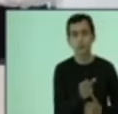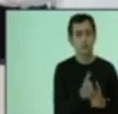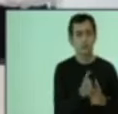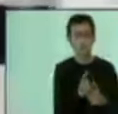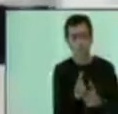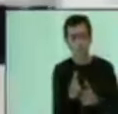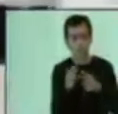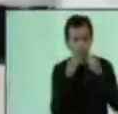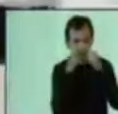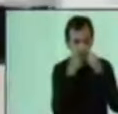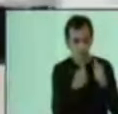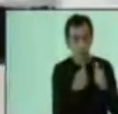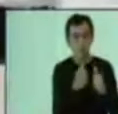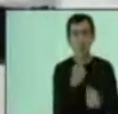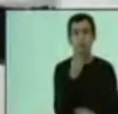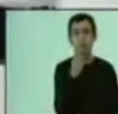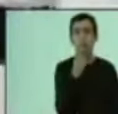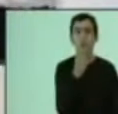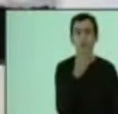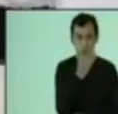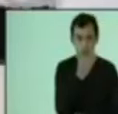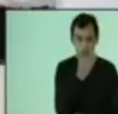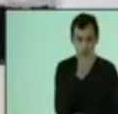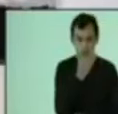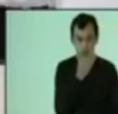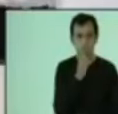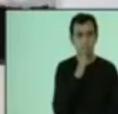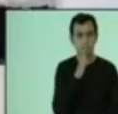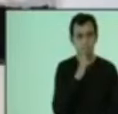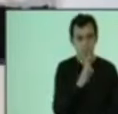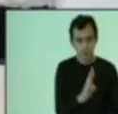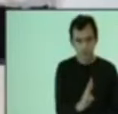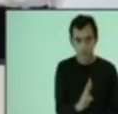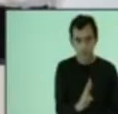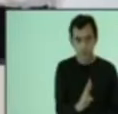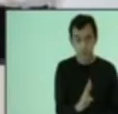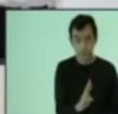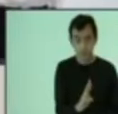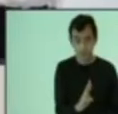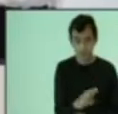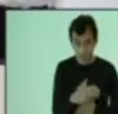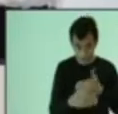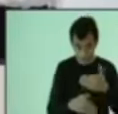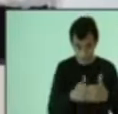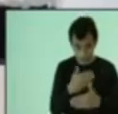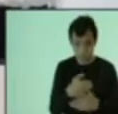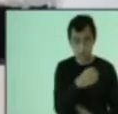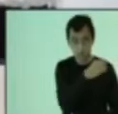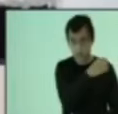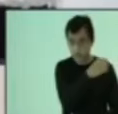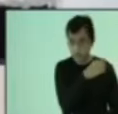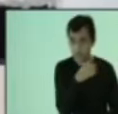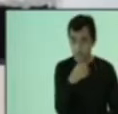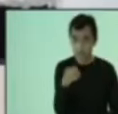y candidatas tendrán un minuto para responder. Seguimos el orden